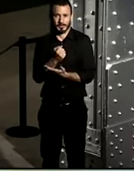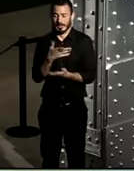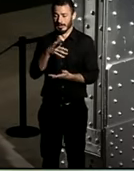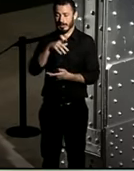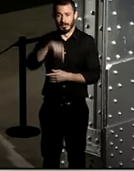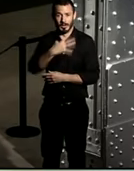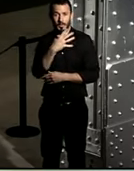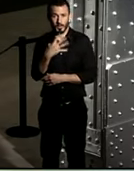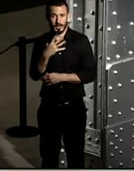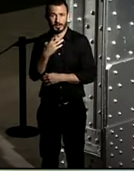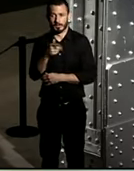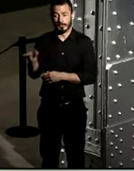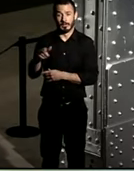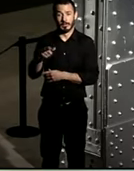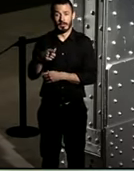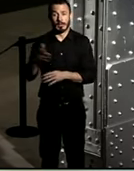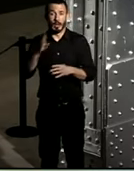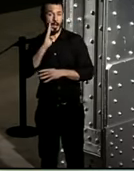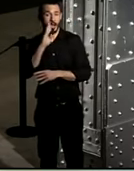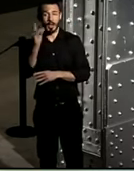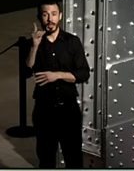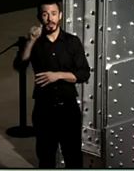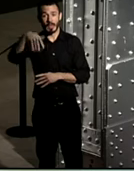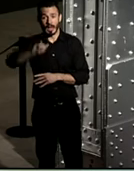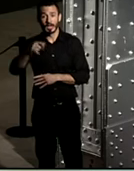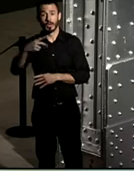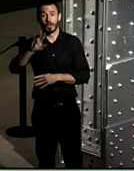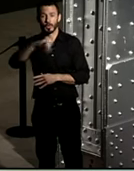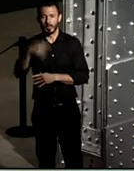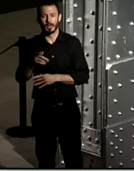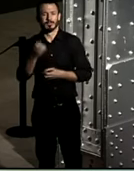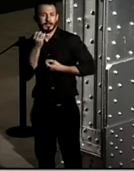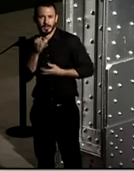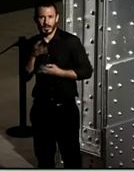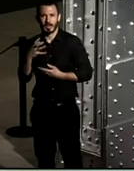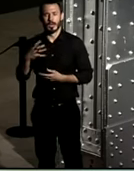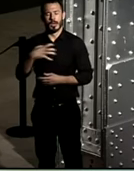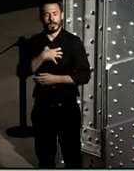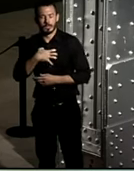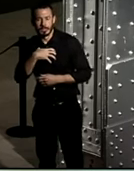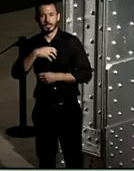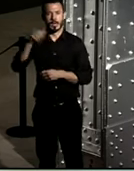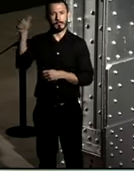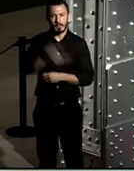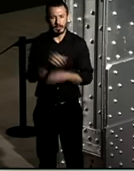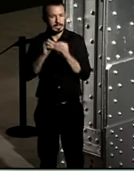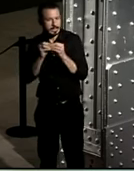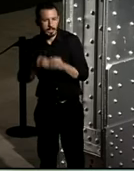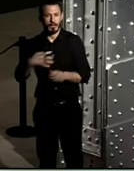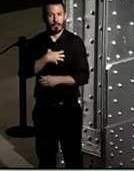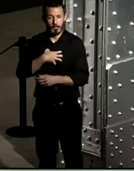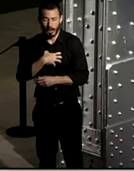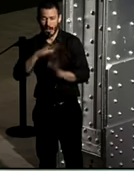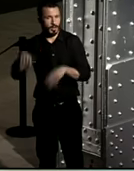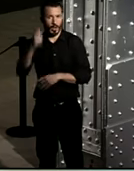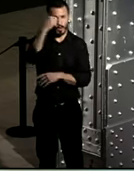de pasar por aquí Dani Guzmán y ha contado lo que le ha costado levantar su película y da igual que sea un hombre o sea una mujer,